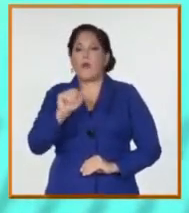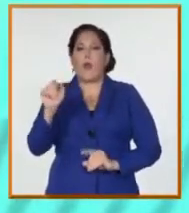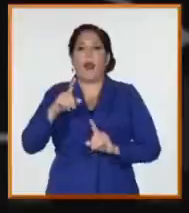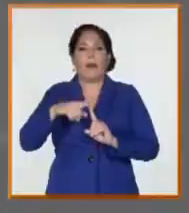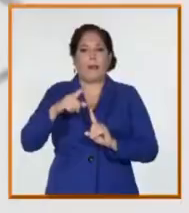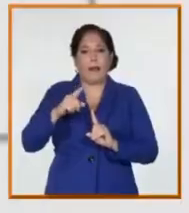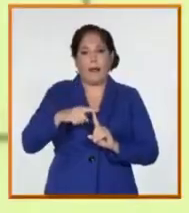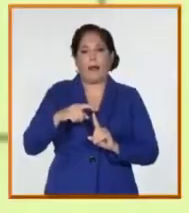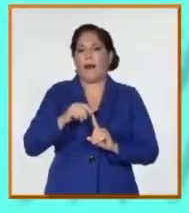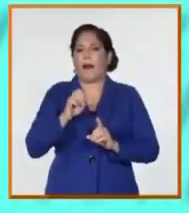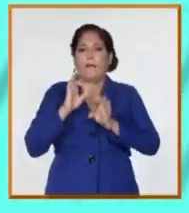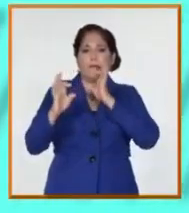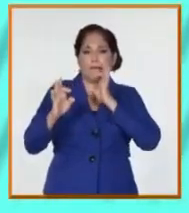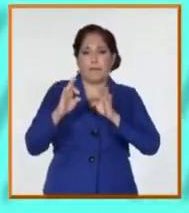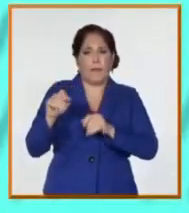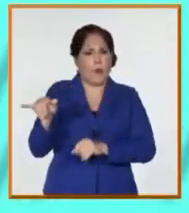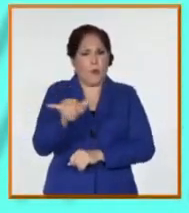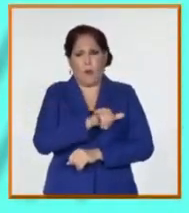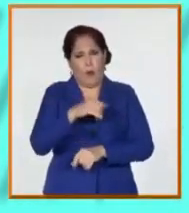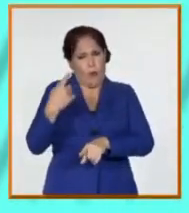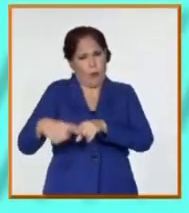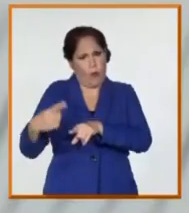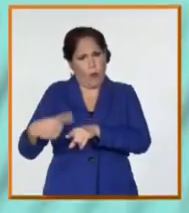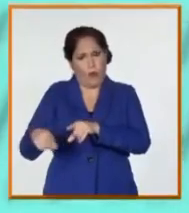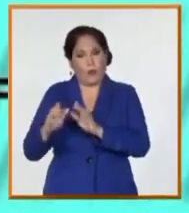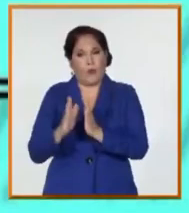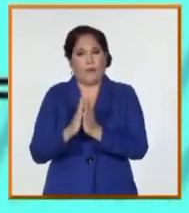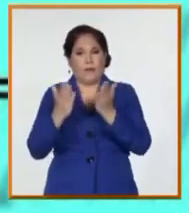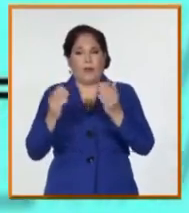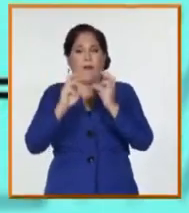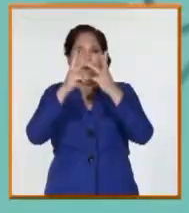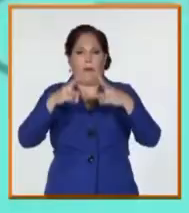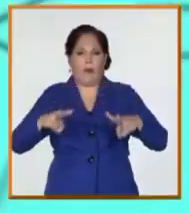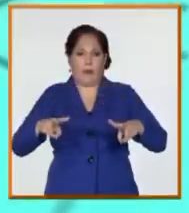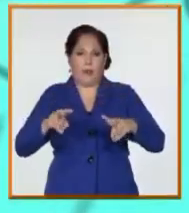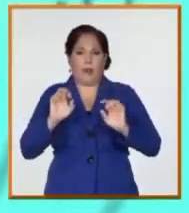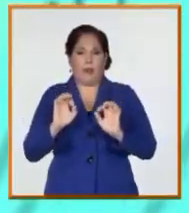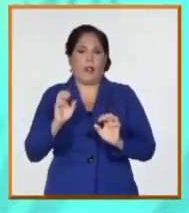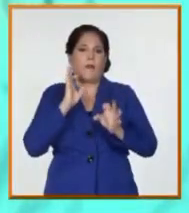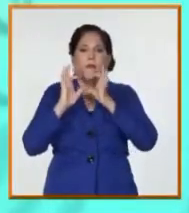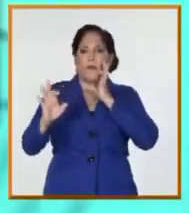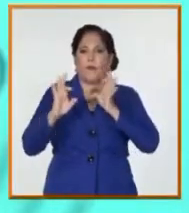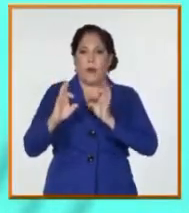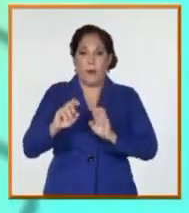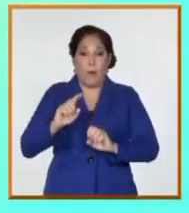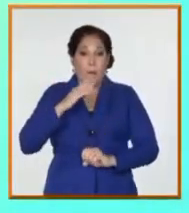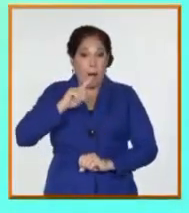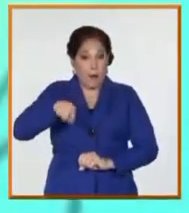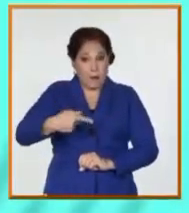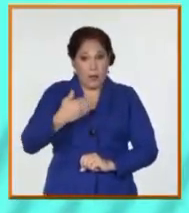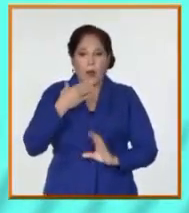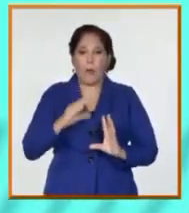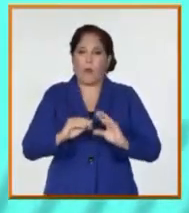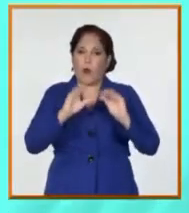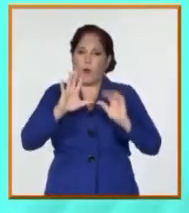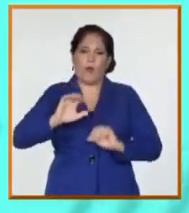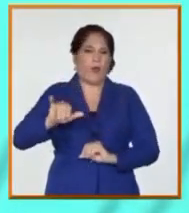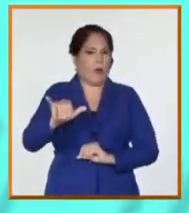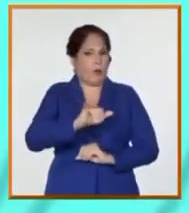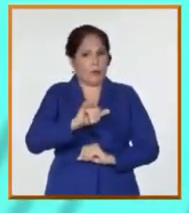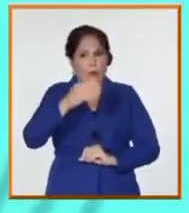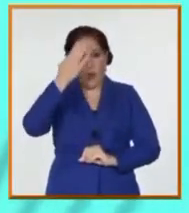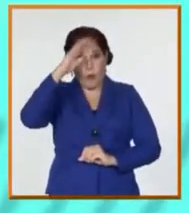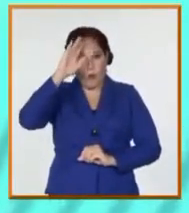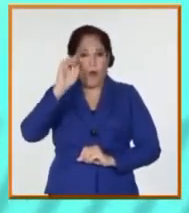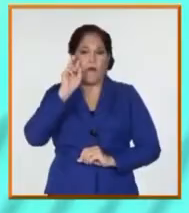Telegram YouTube y pista así como nuestra página de Facebook retransmisión en la revista Buenos días y por